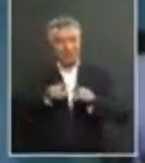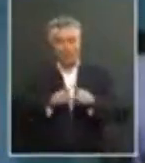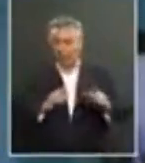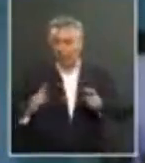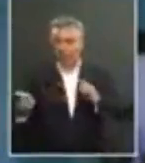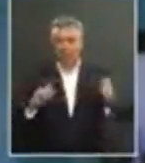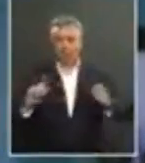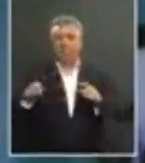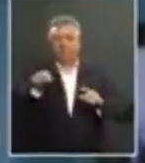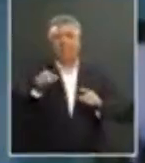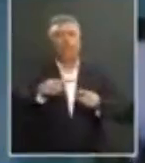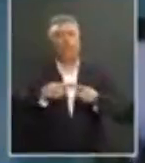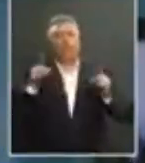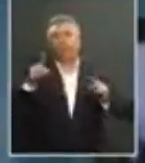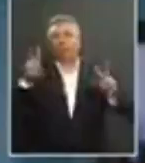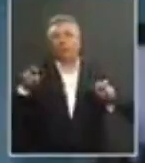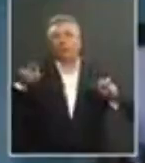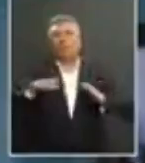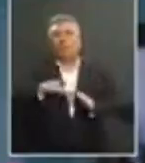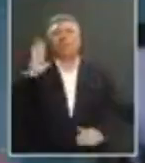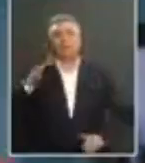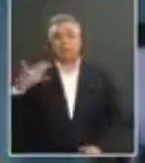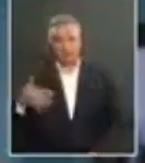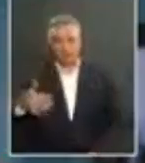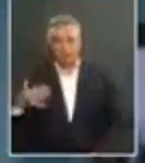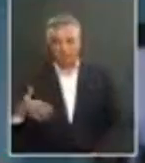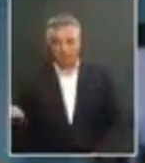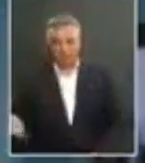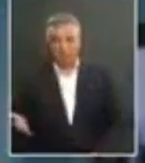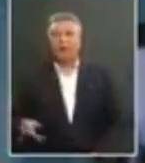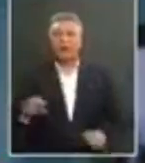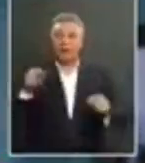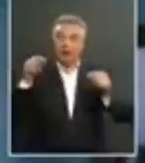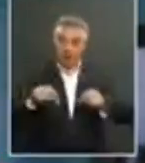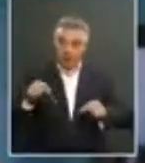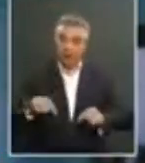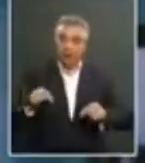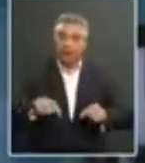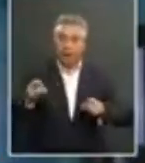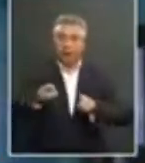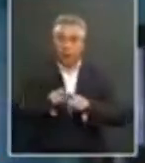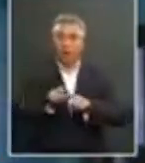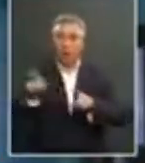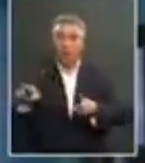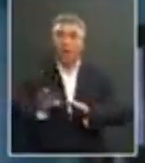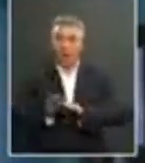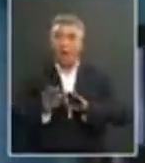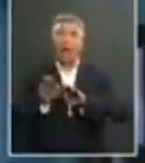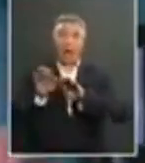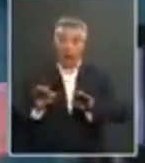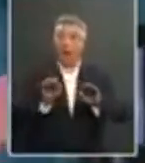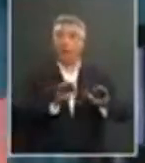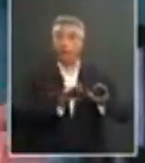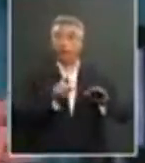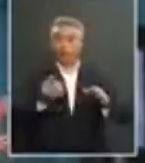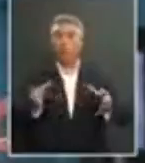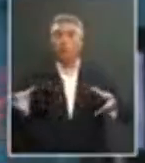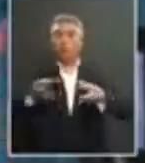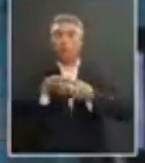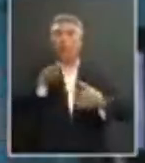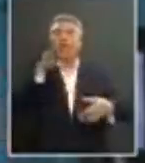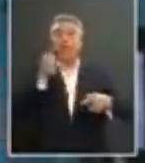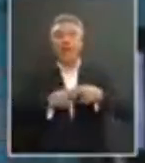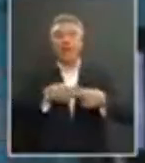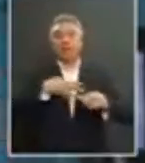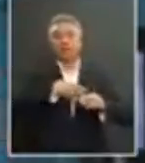significativas. Primero, quiero decir que yo valoro mucho el apoyo, por supuesto, de los partidos, de la